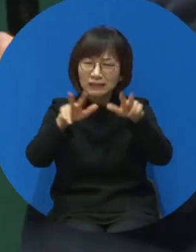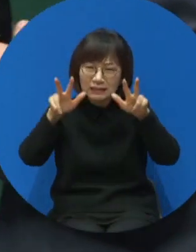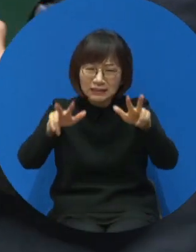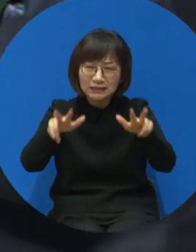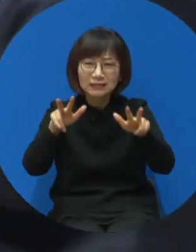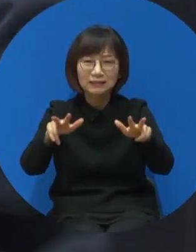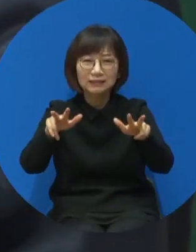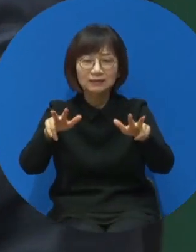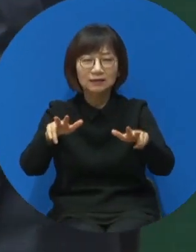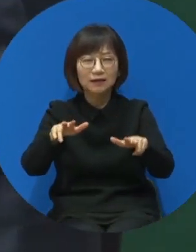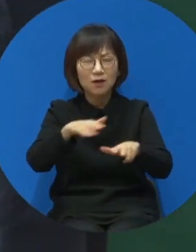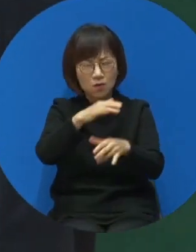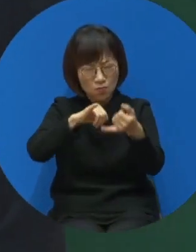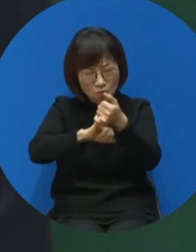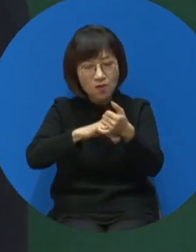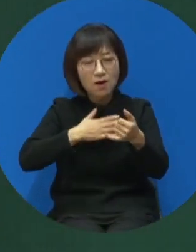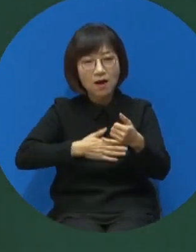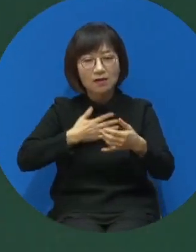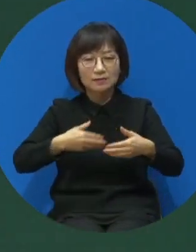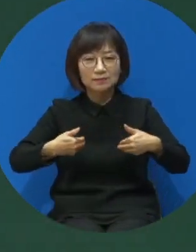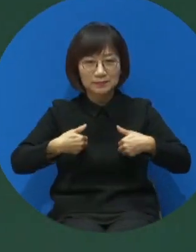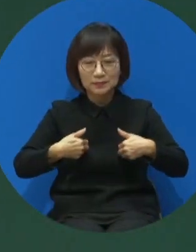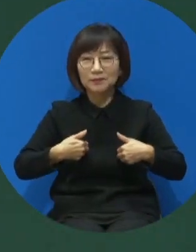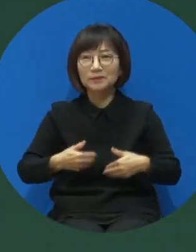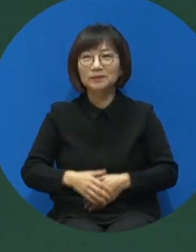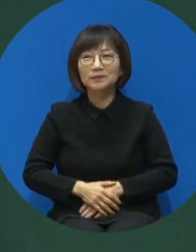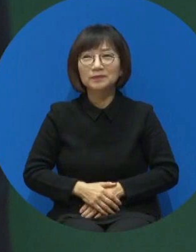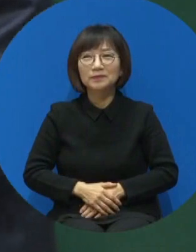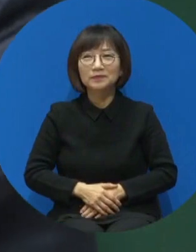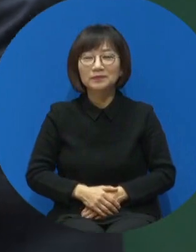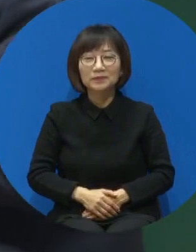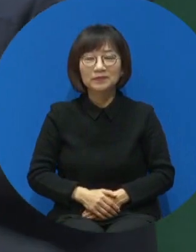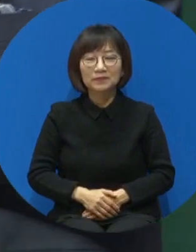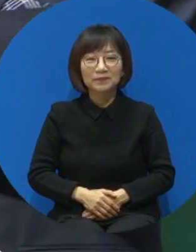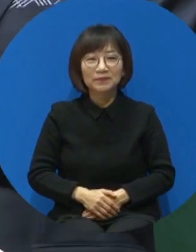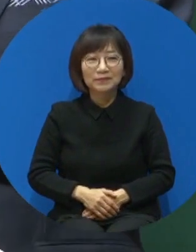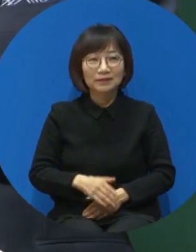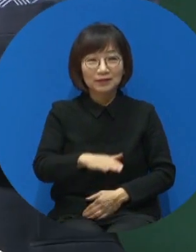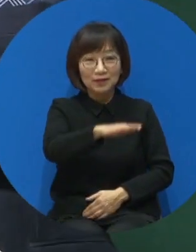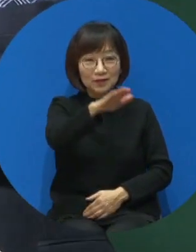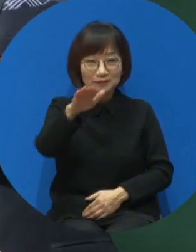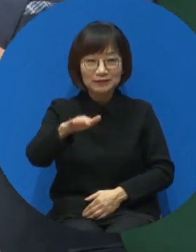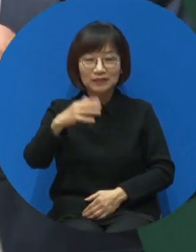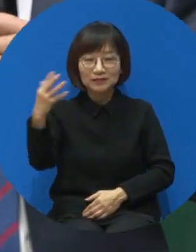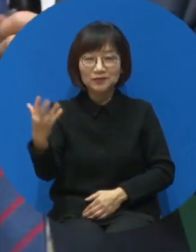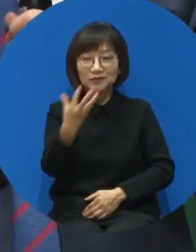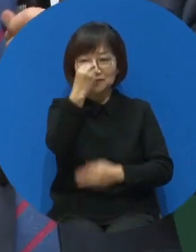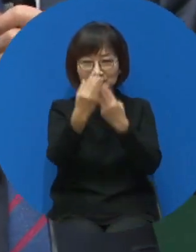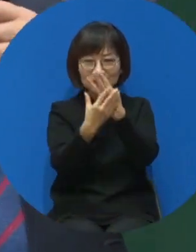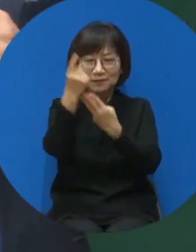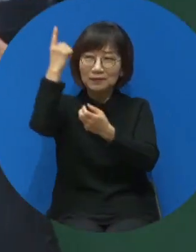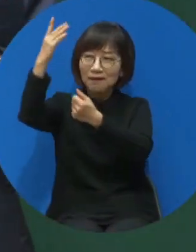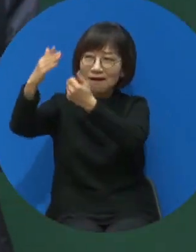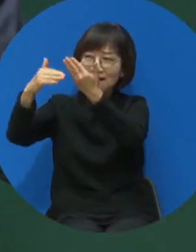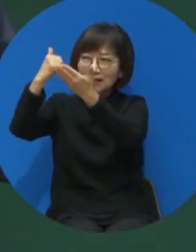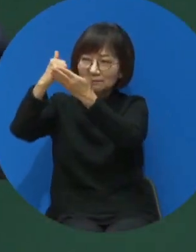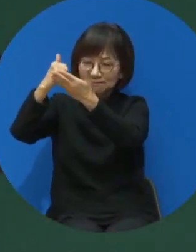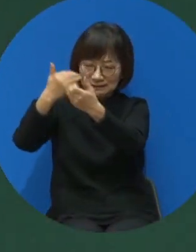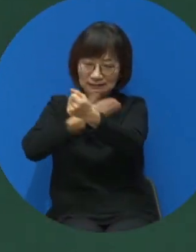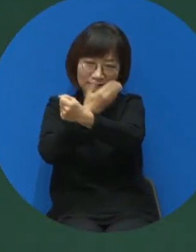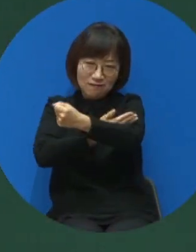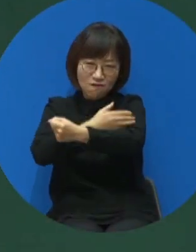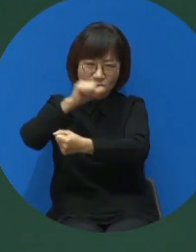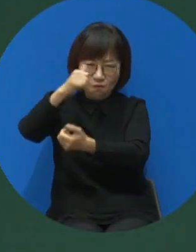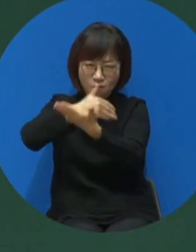está obrando con los cinco poderes pero y yo me uní y mato lojano en jekyll o meta y el que eso venga sobre ustedes es la